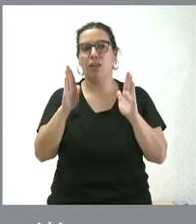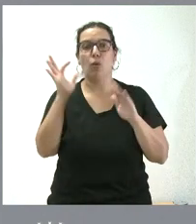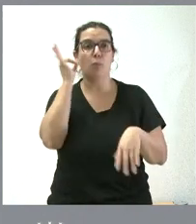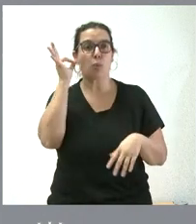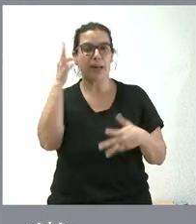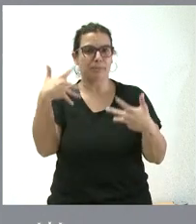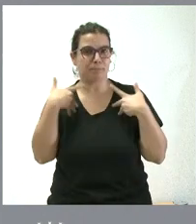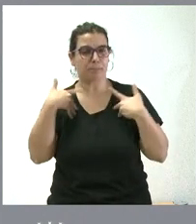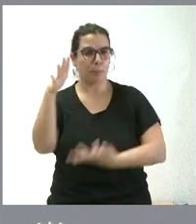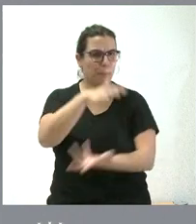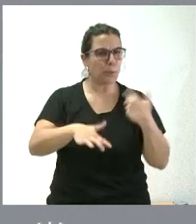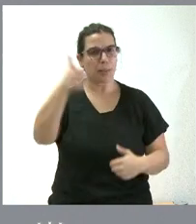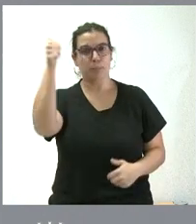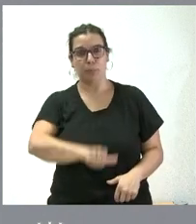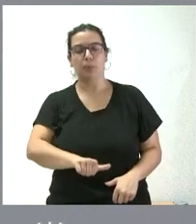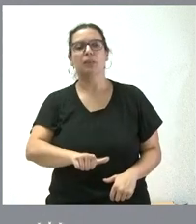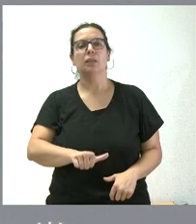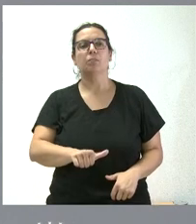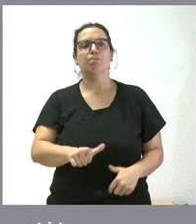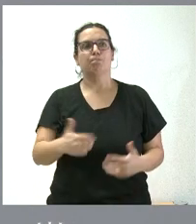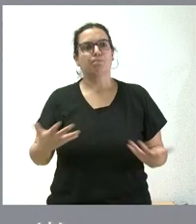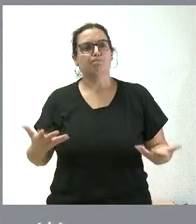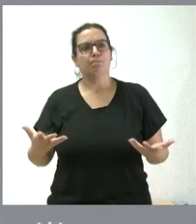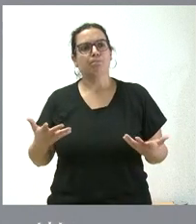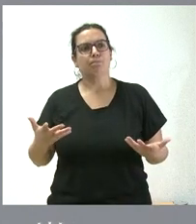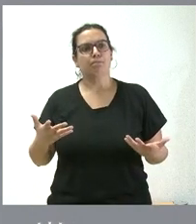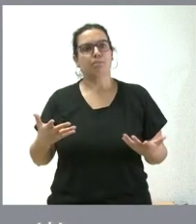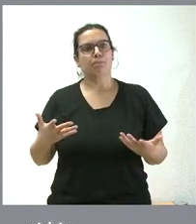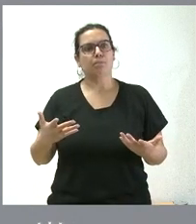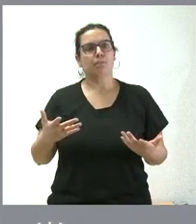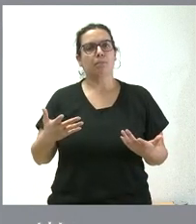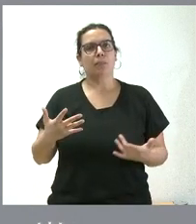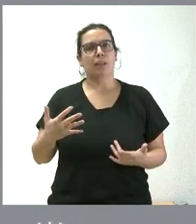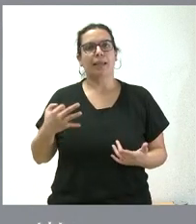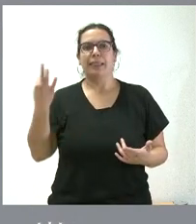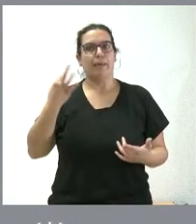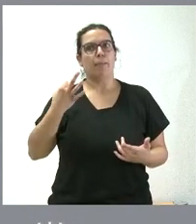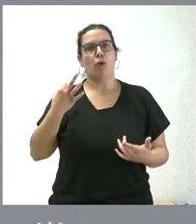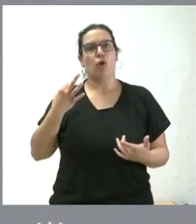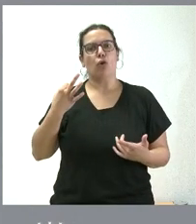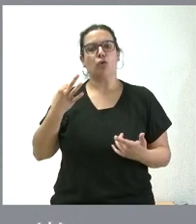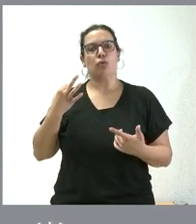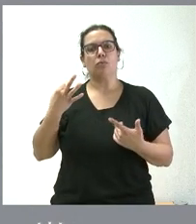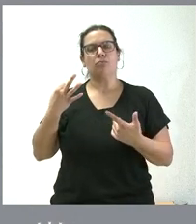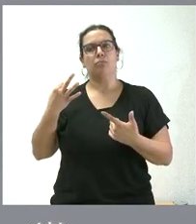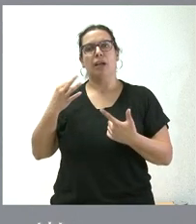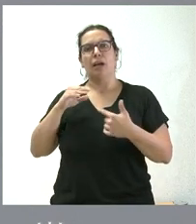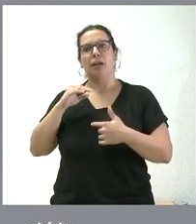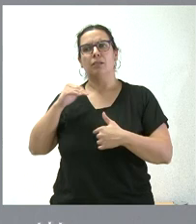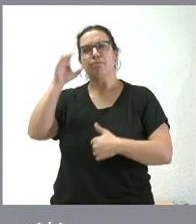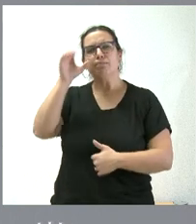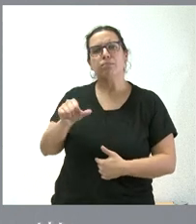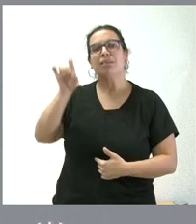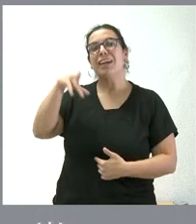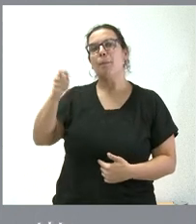mujeres Víctimas de violencia machista pues tenemos que guiarnos por los profesionales y lógicamente son los profesionales los que tienen que determinar